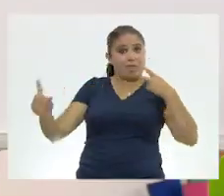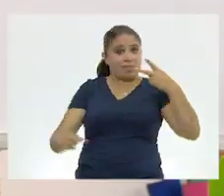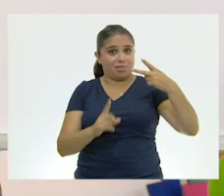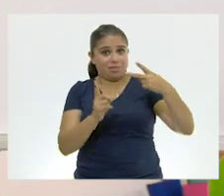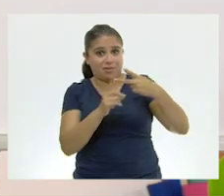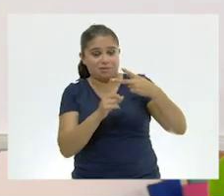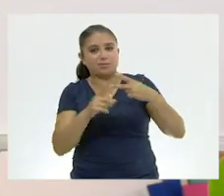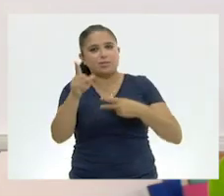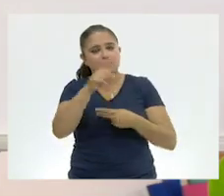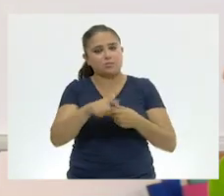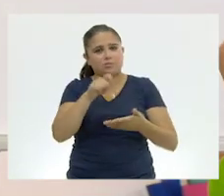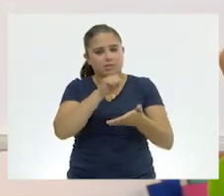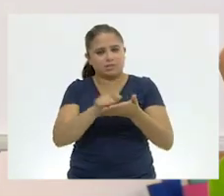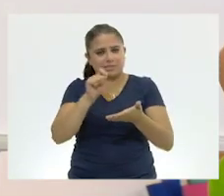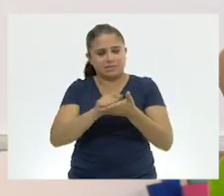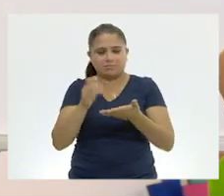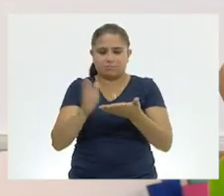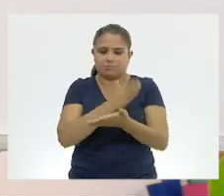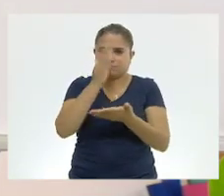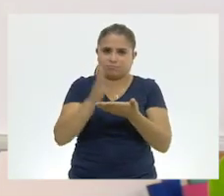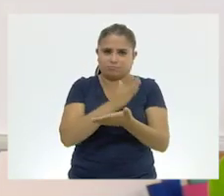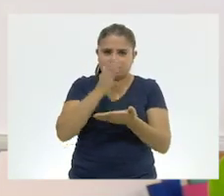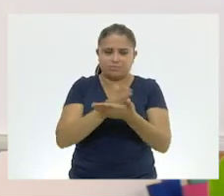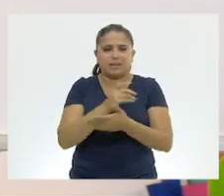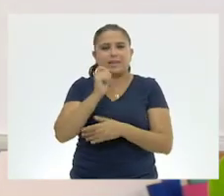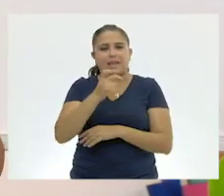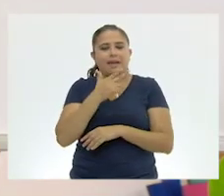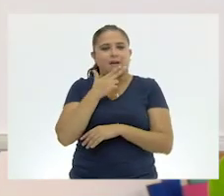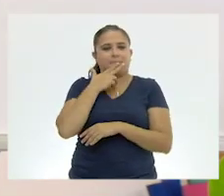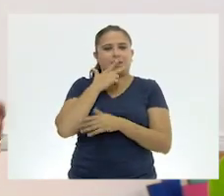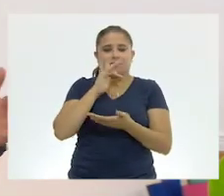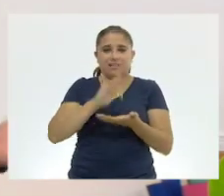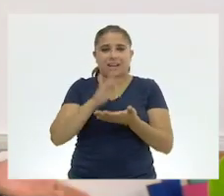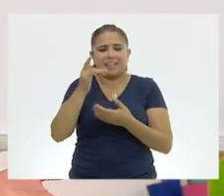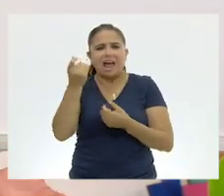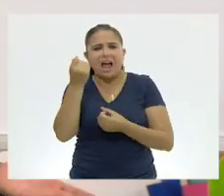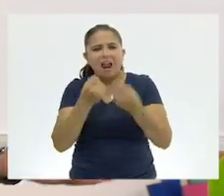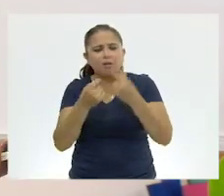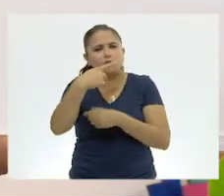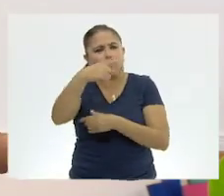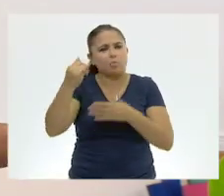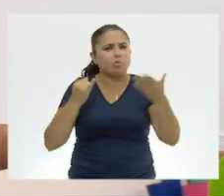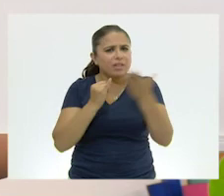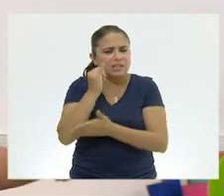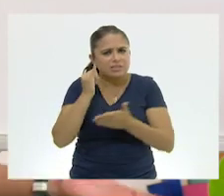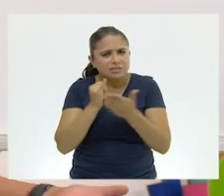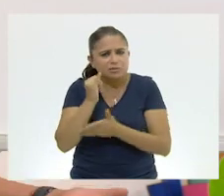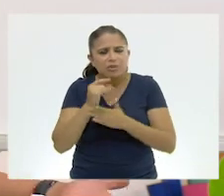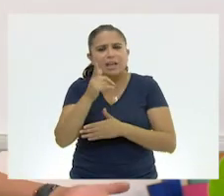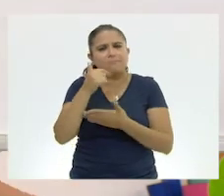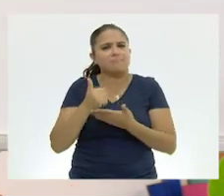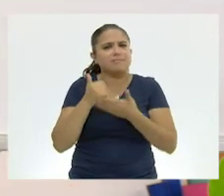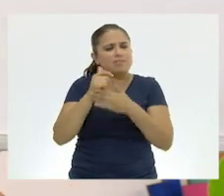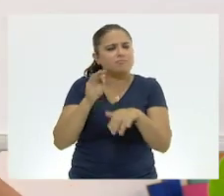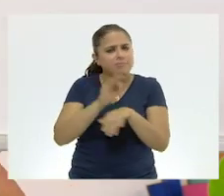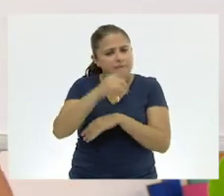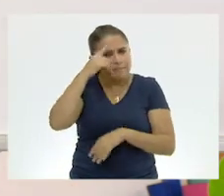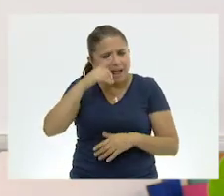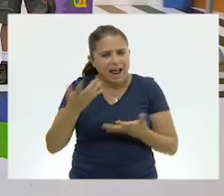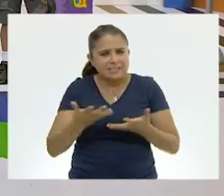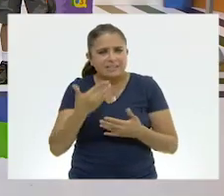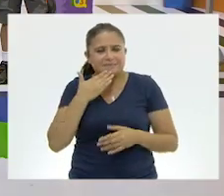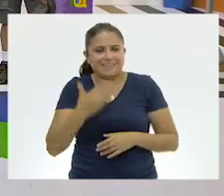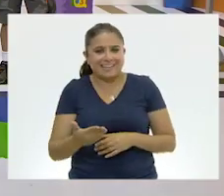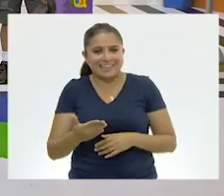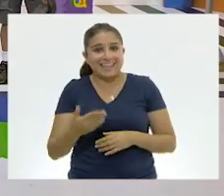dos, escriban en su diario de aprecio y gratitud algunas decisiones que les hayan ayudado a estar en